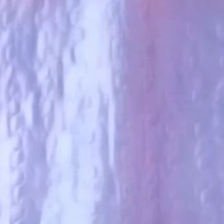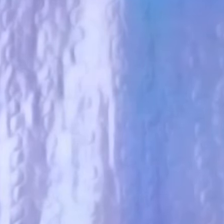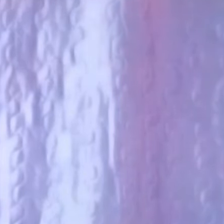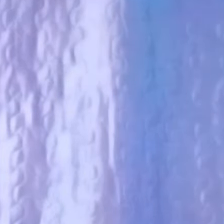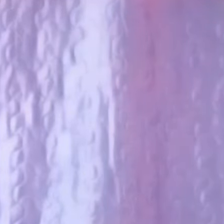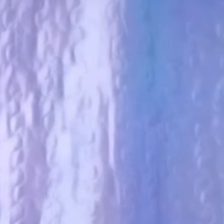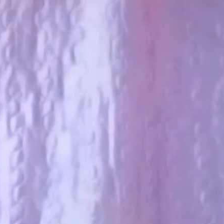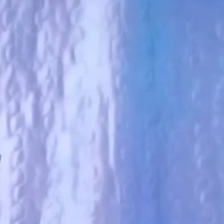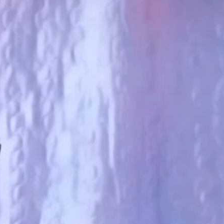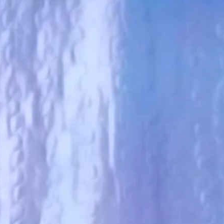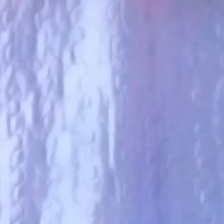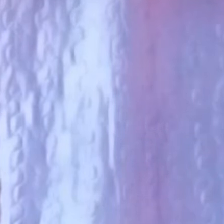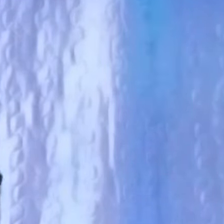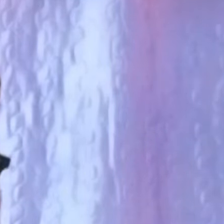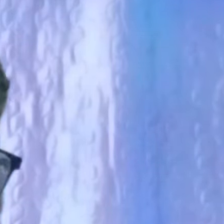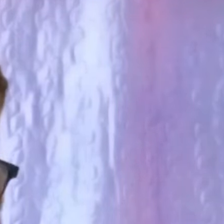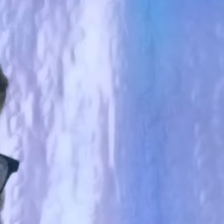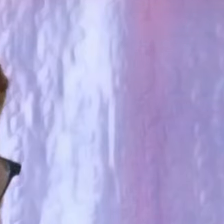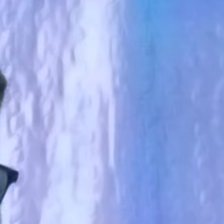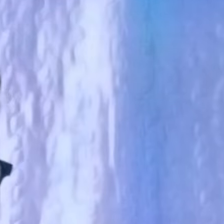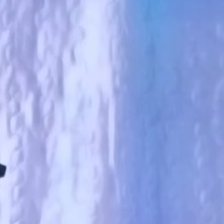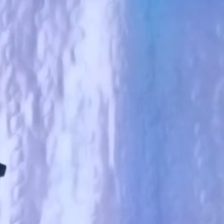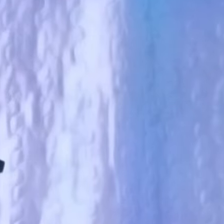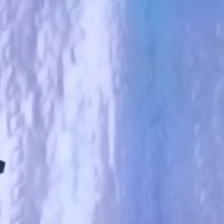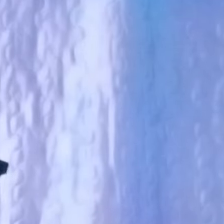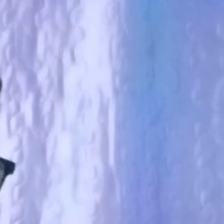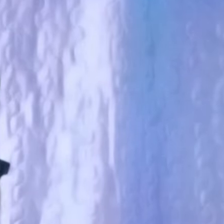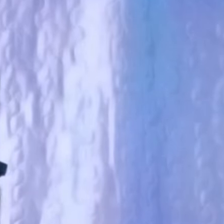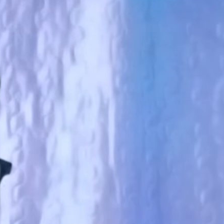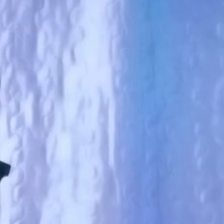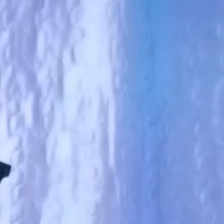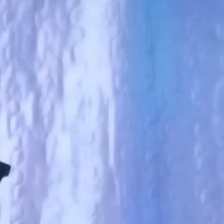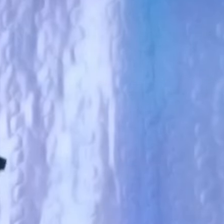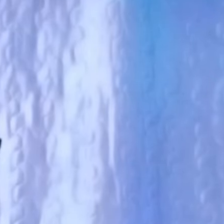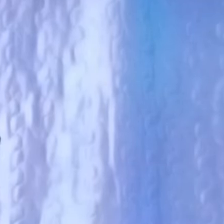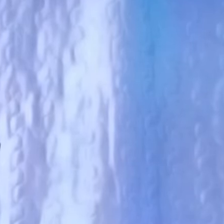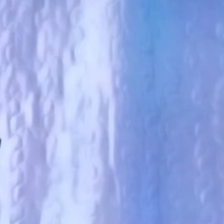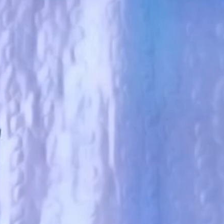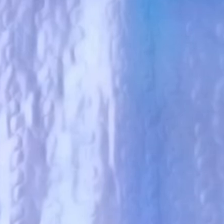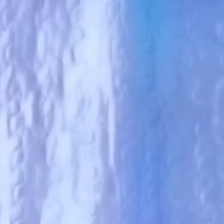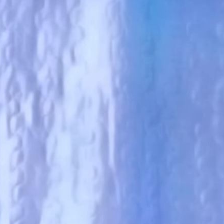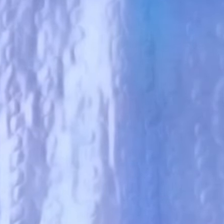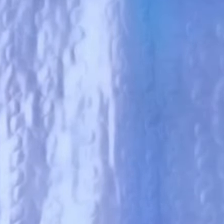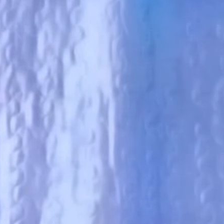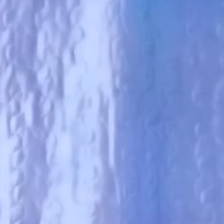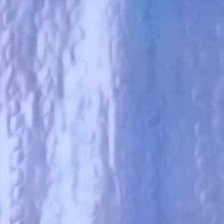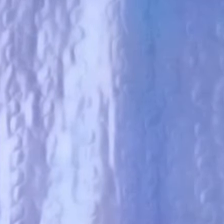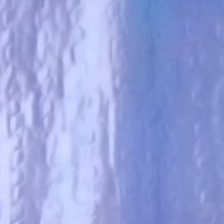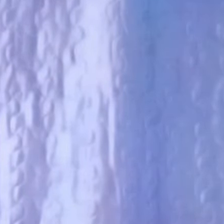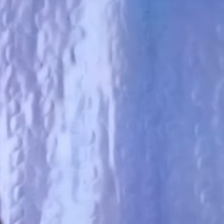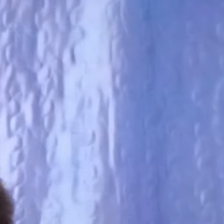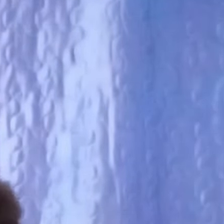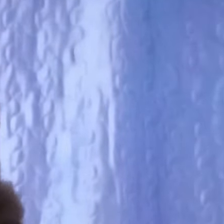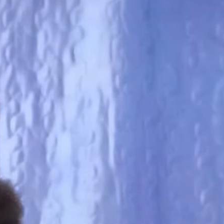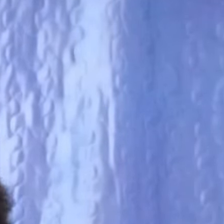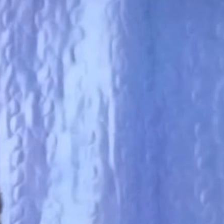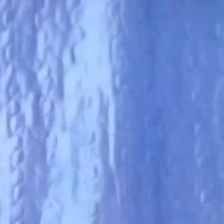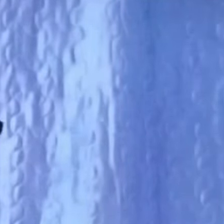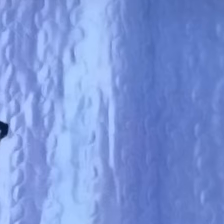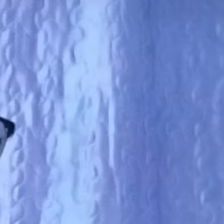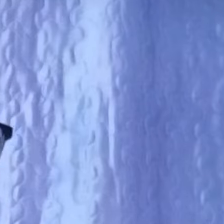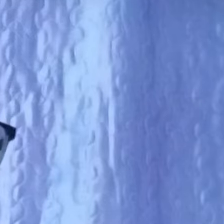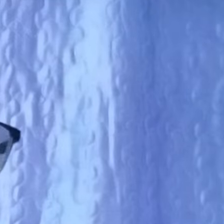definitivamente para todo aquel que me contó que Jarabacoa era un sitio encantador, yo le doy la razón.